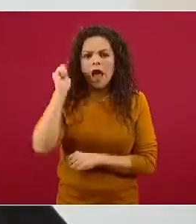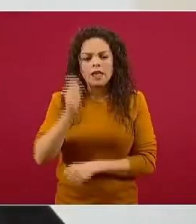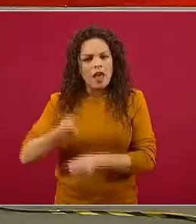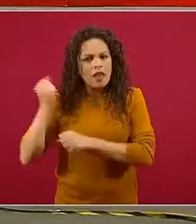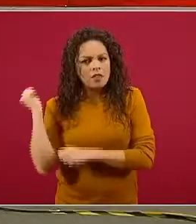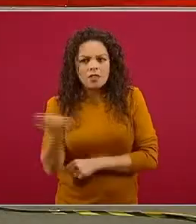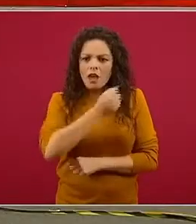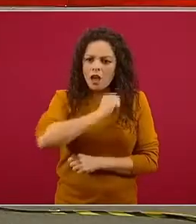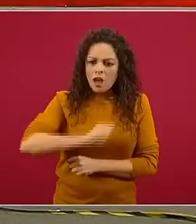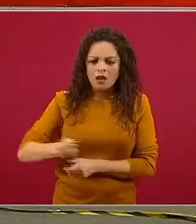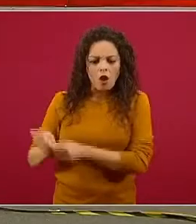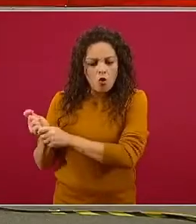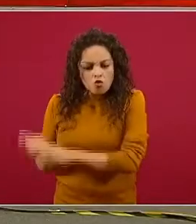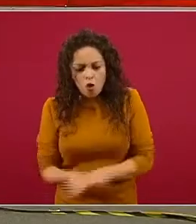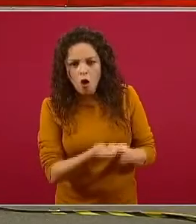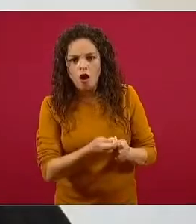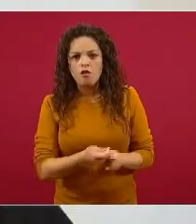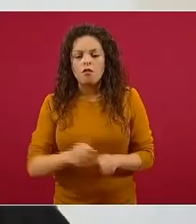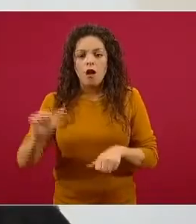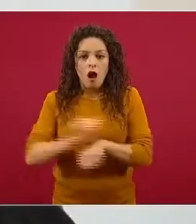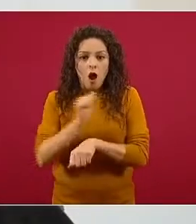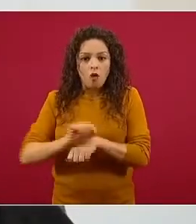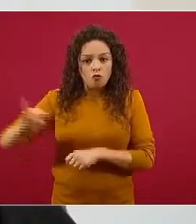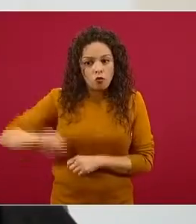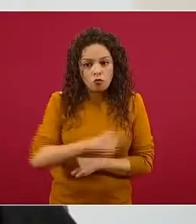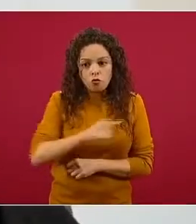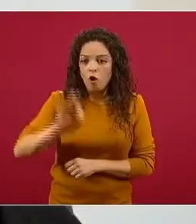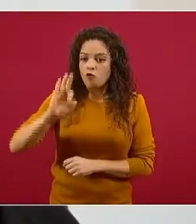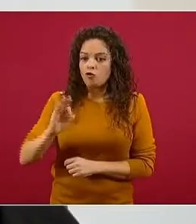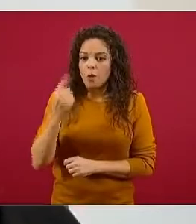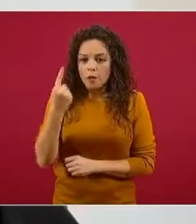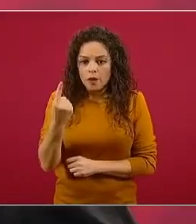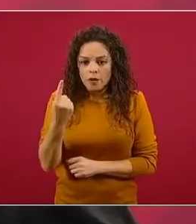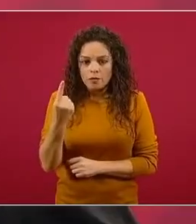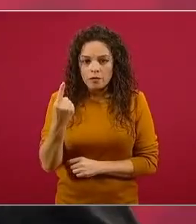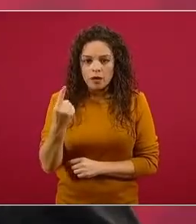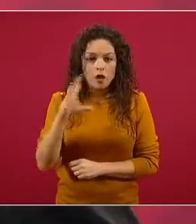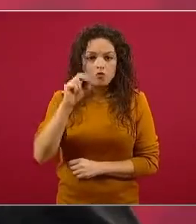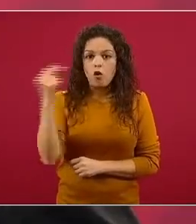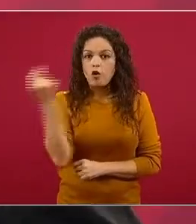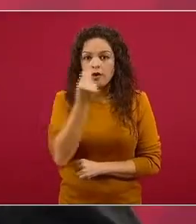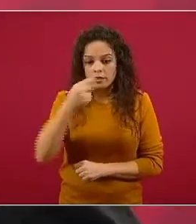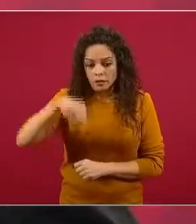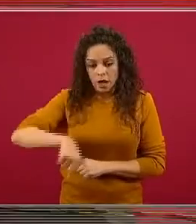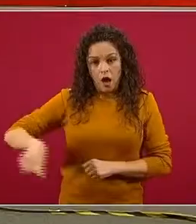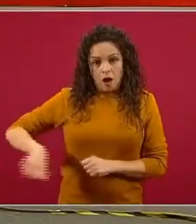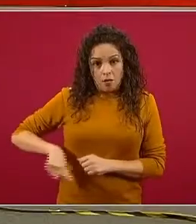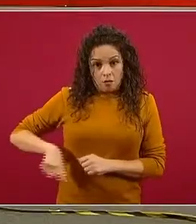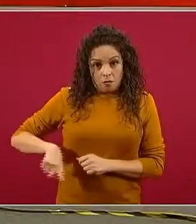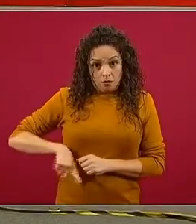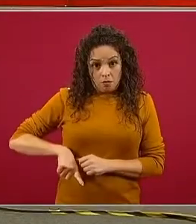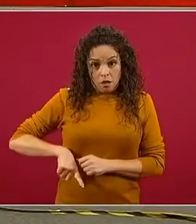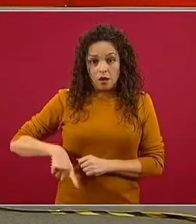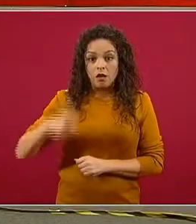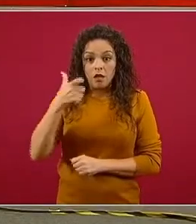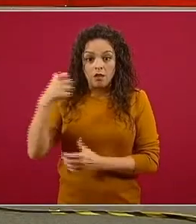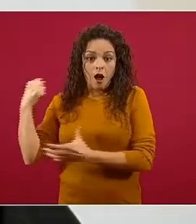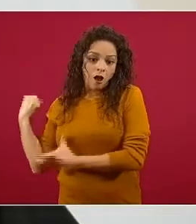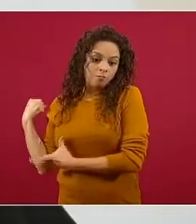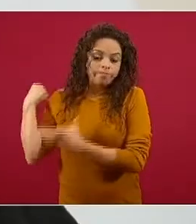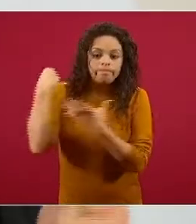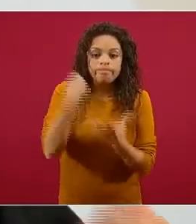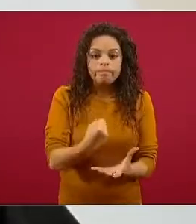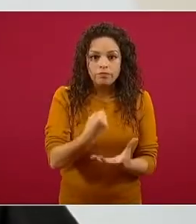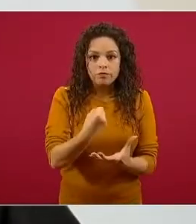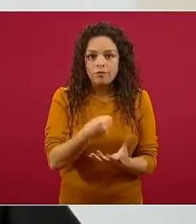de Fórmula 1, etcétera, sin necesidad de que el Estado mexicano desvíe recursos que debe de